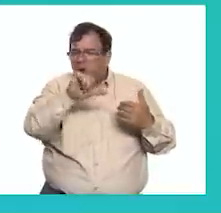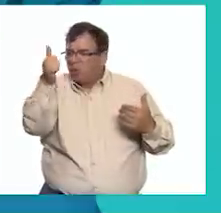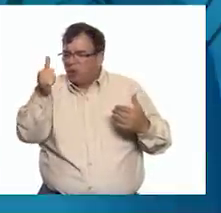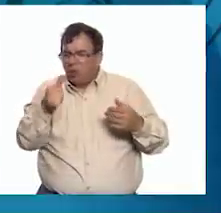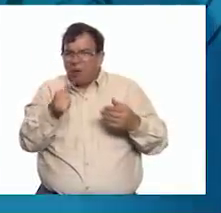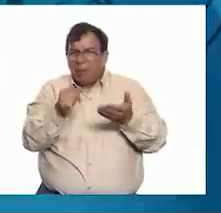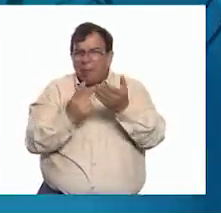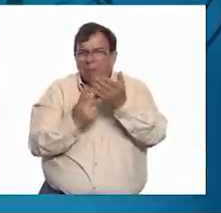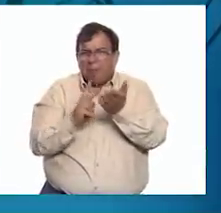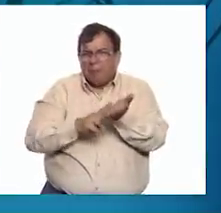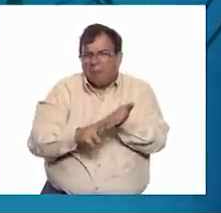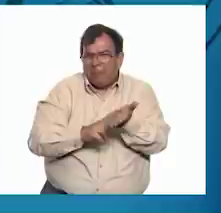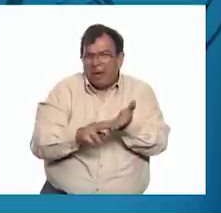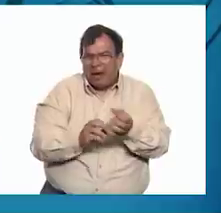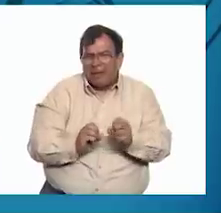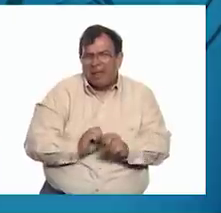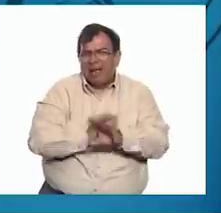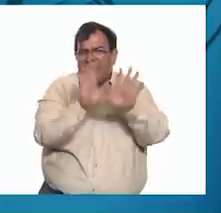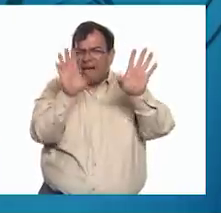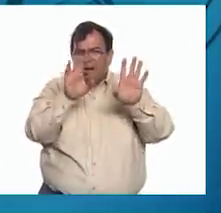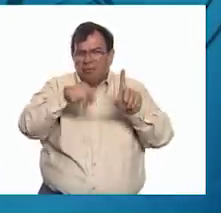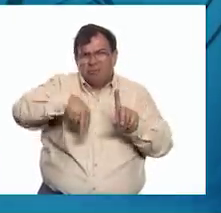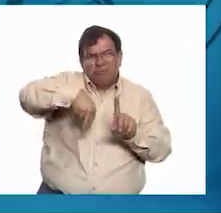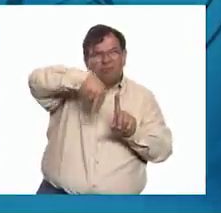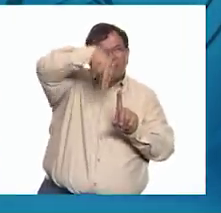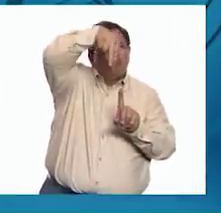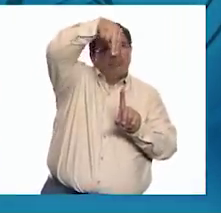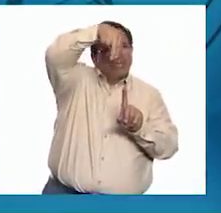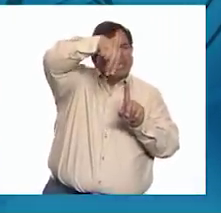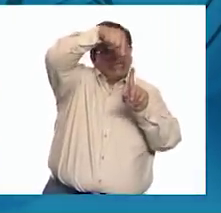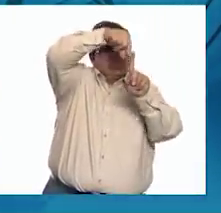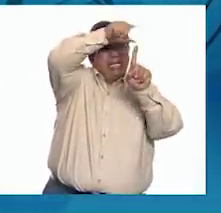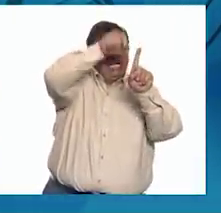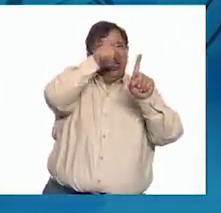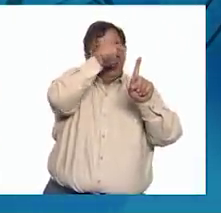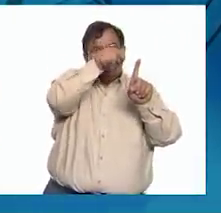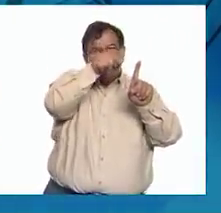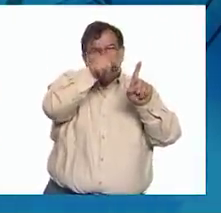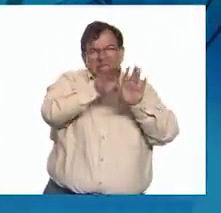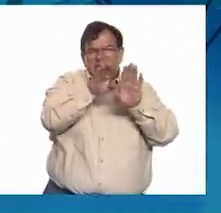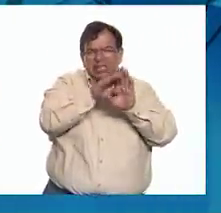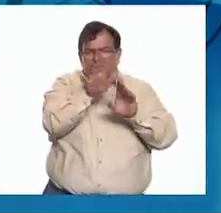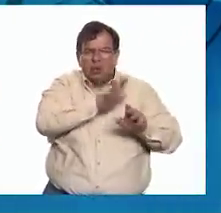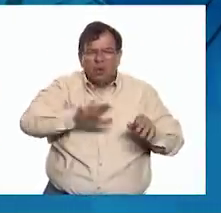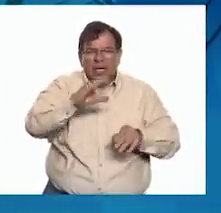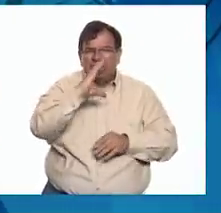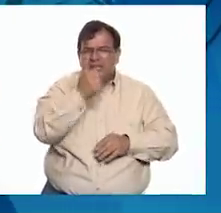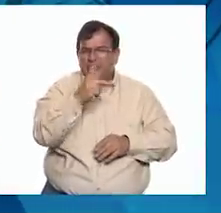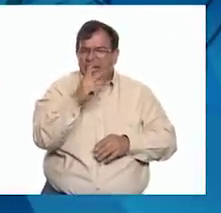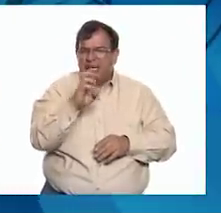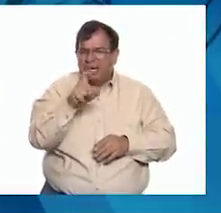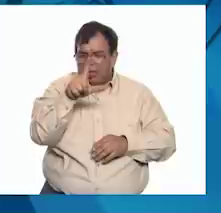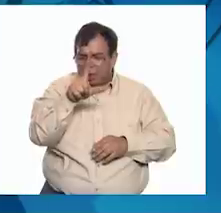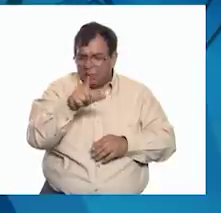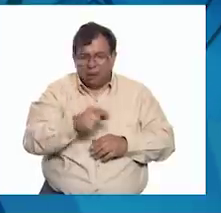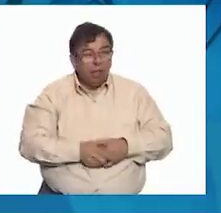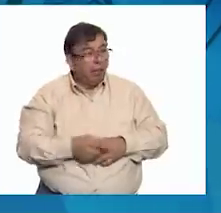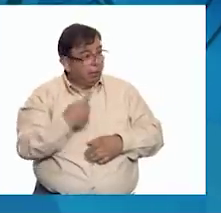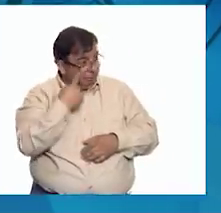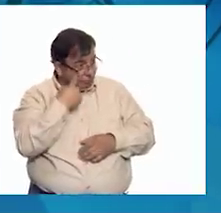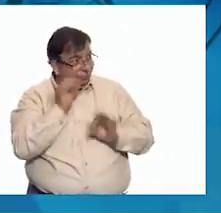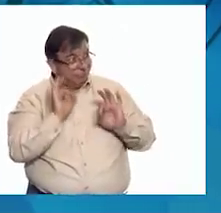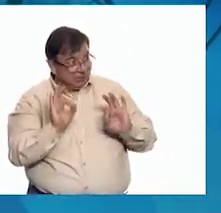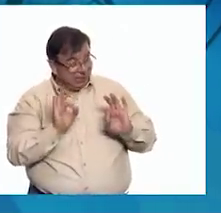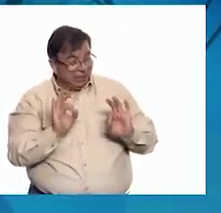Se encuentra en el noroeste de Baja California y simboliza la vegetación de chaparral. Uh-huh. Qué buena observación, Larisa.